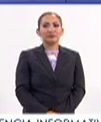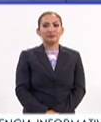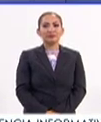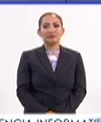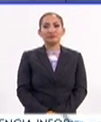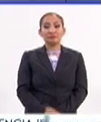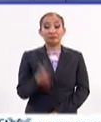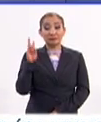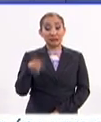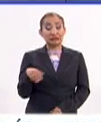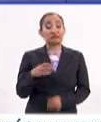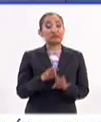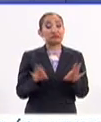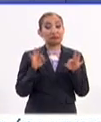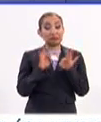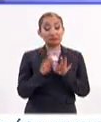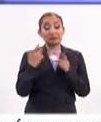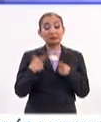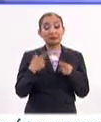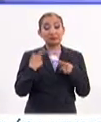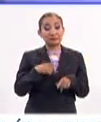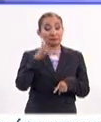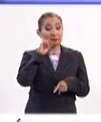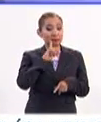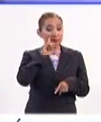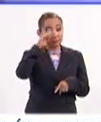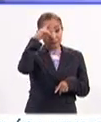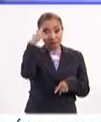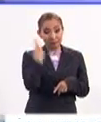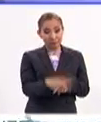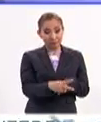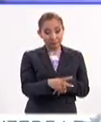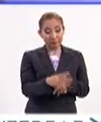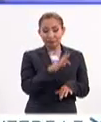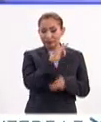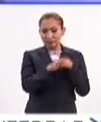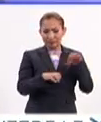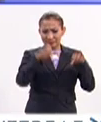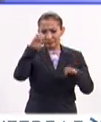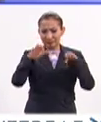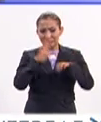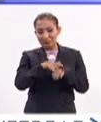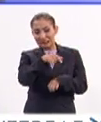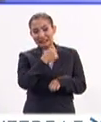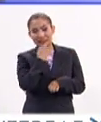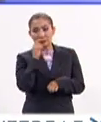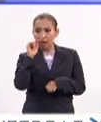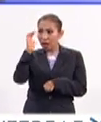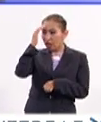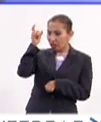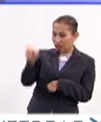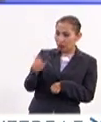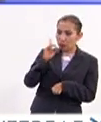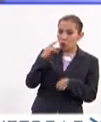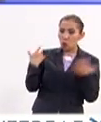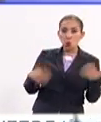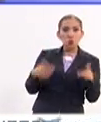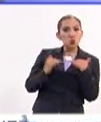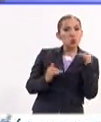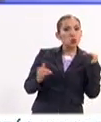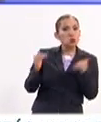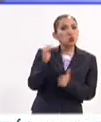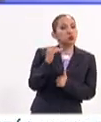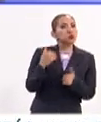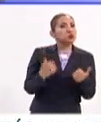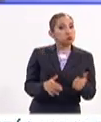Pues es verdaderamente importante para las mexicanas, pues de todas las edades, pero sobre todo las niñas, conocer estos perfiles tan